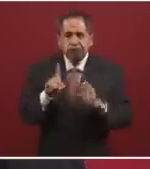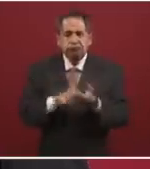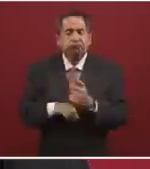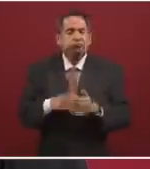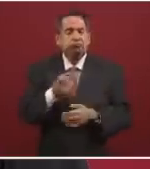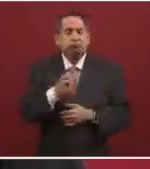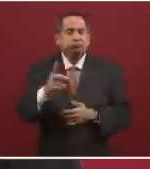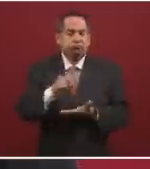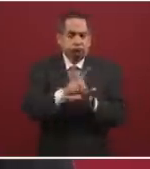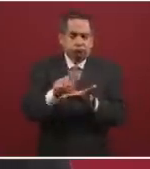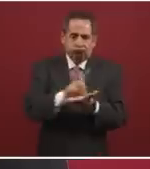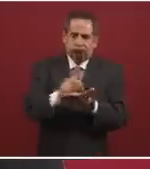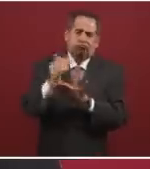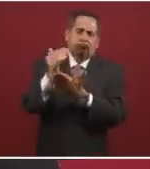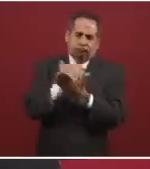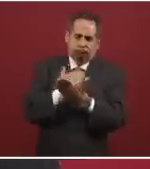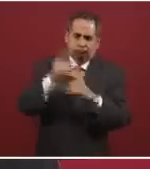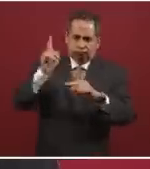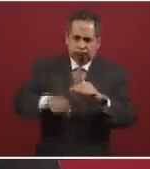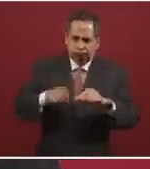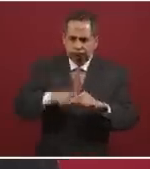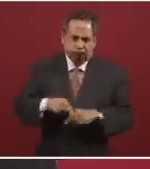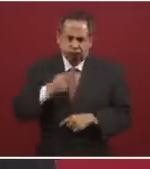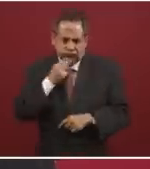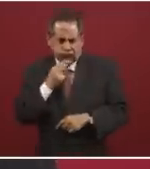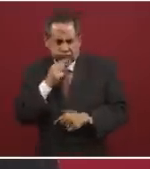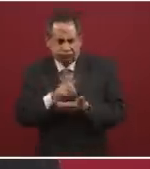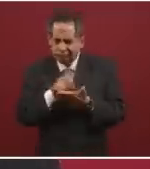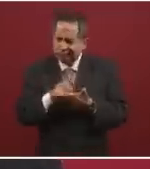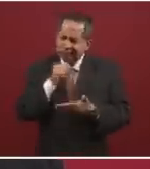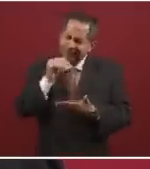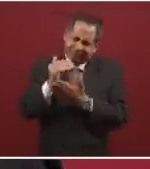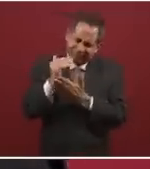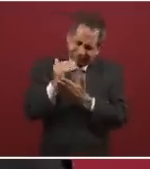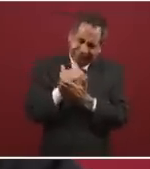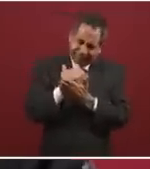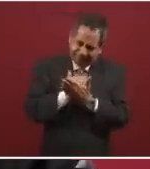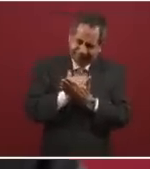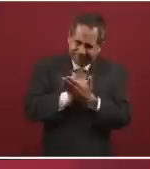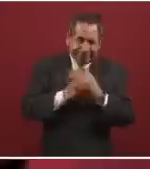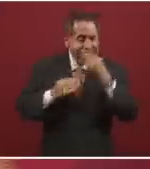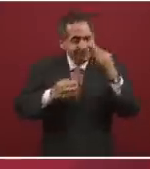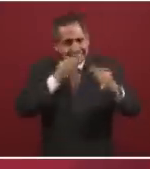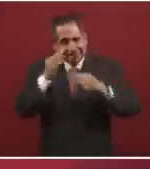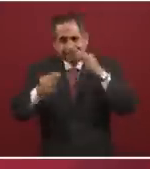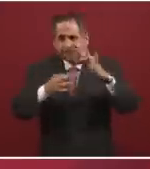las drogas, el uso de las drogas, una campaña